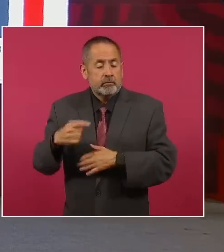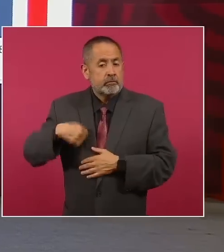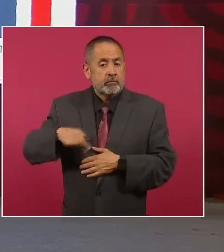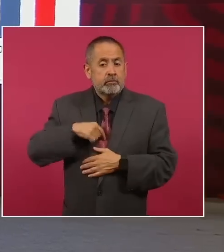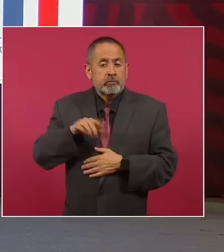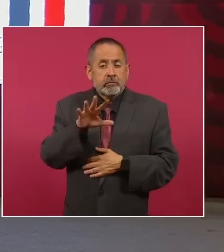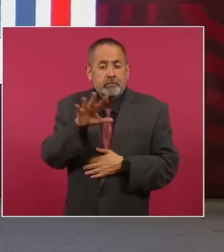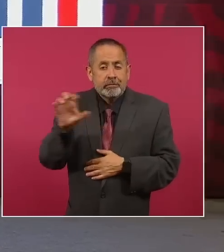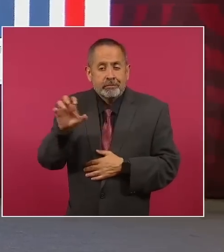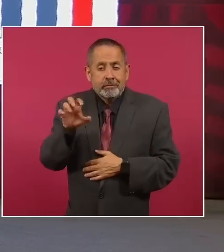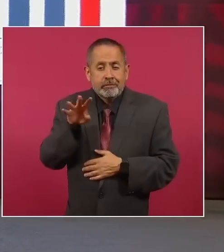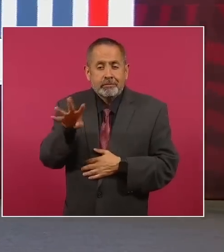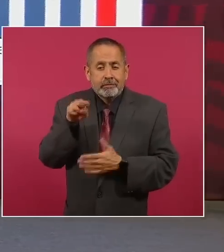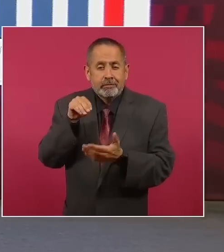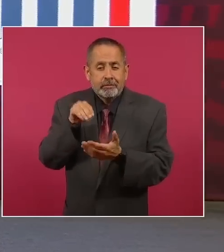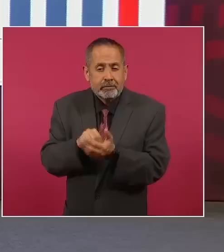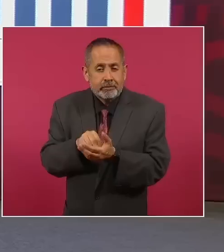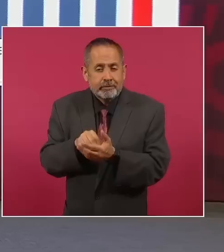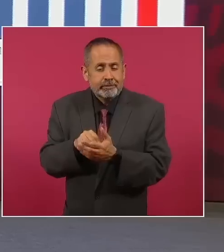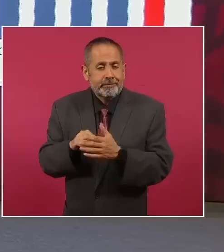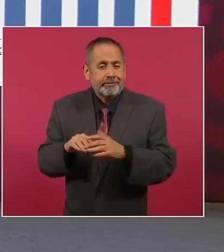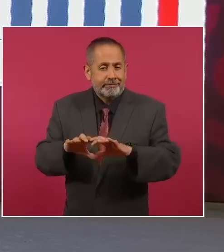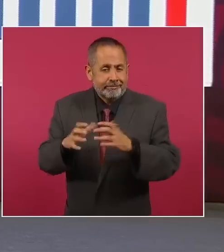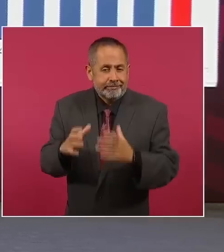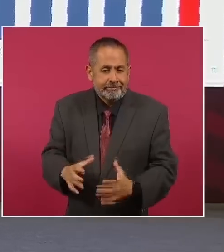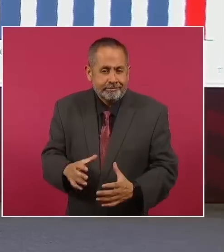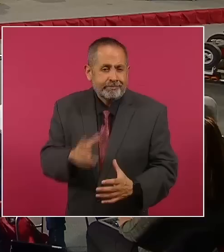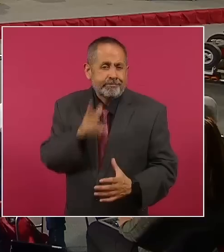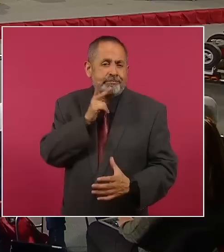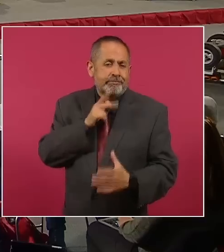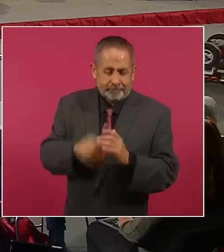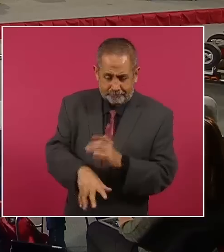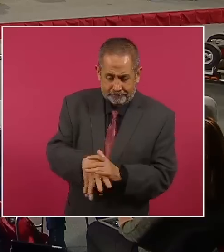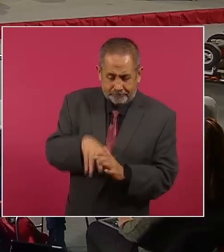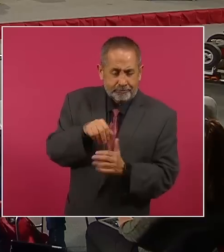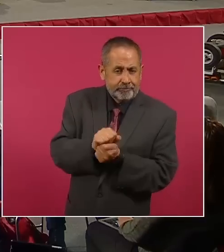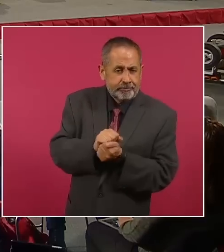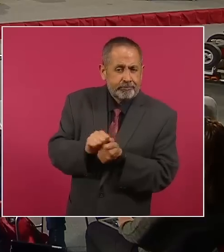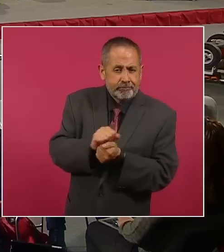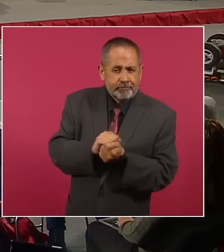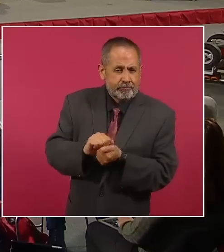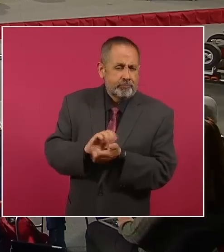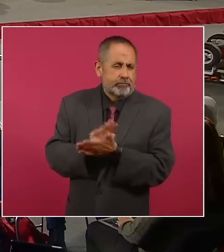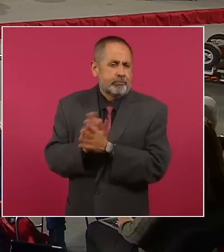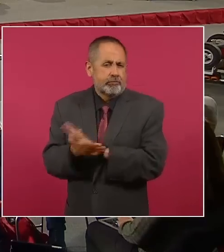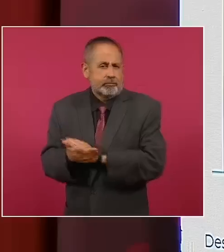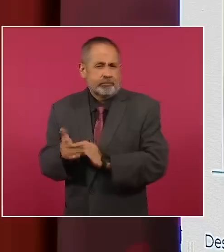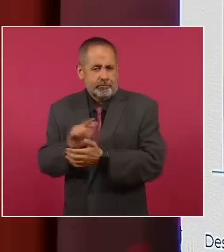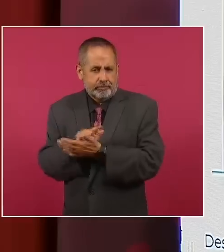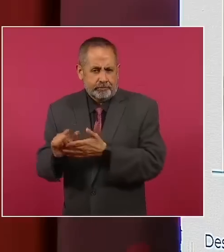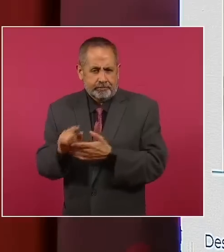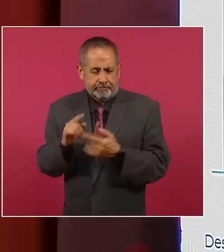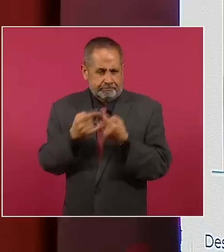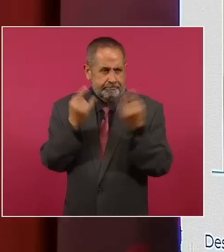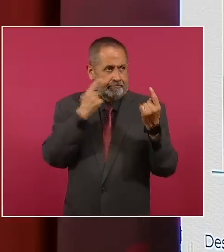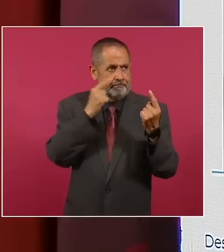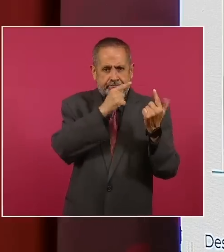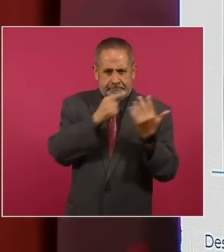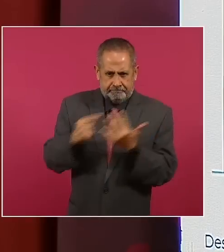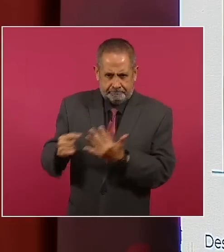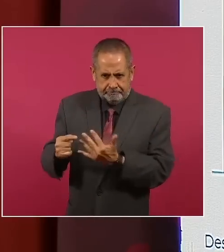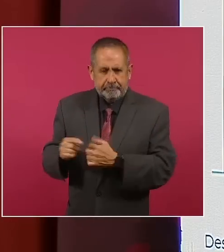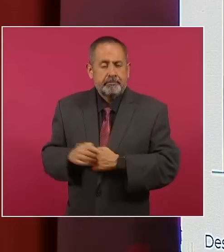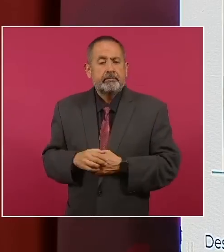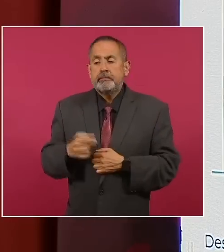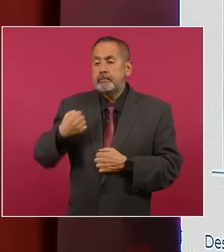proceso en 6 refinerías. Este es el comportamiento del proceso del crudo histórico y hasta que